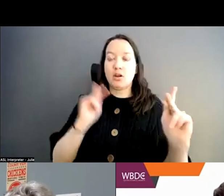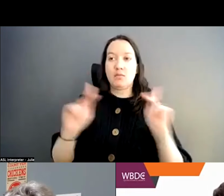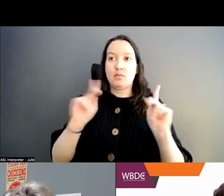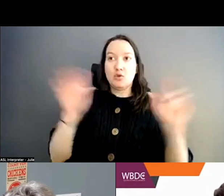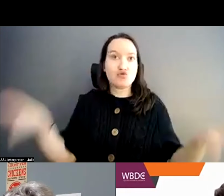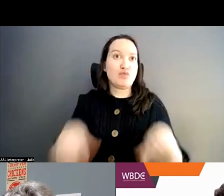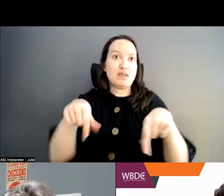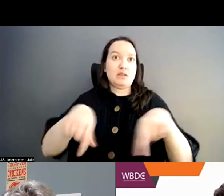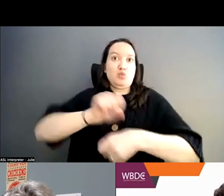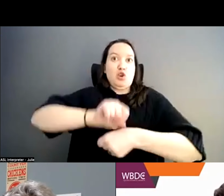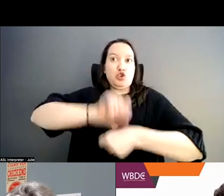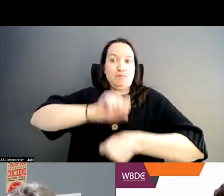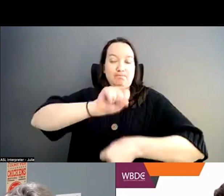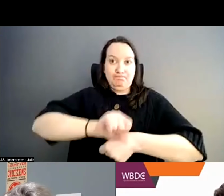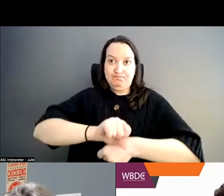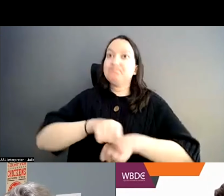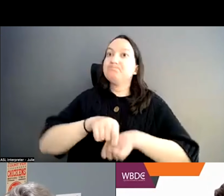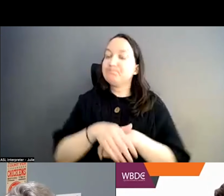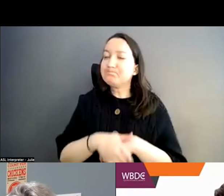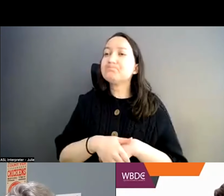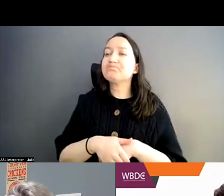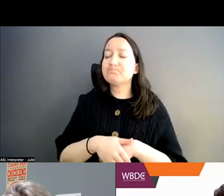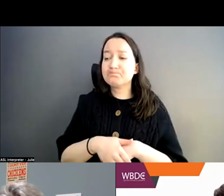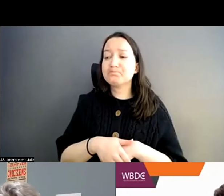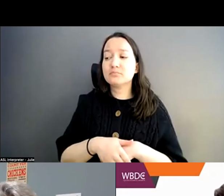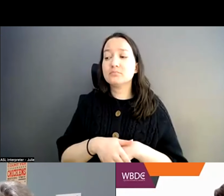que tienen a múltiples personas haciendo este trabajo.